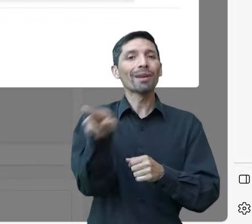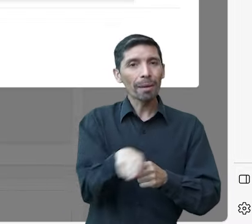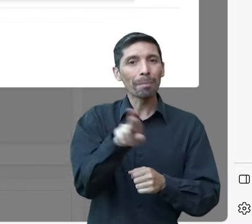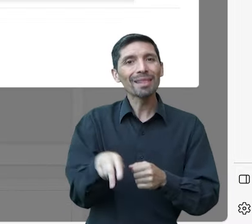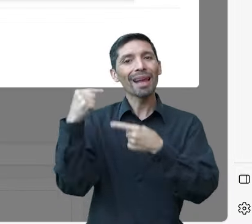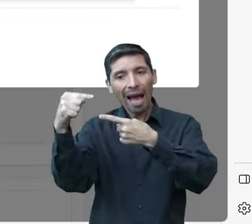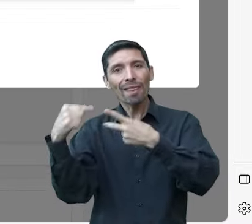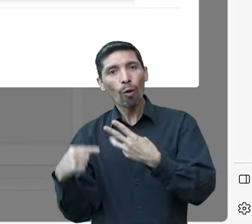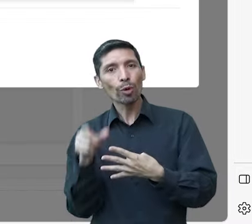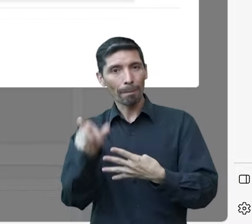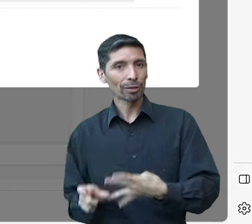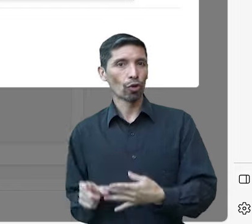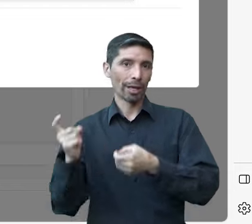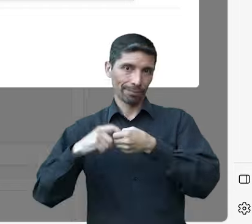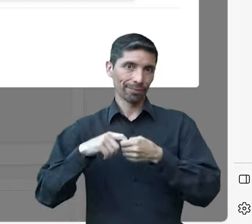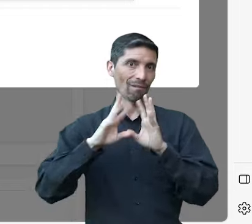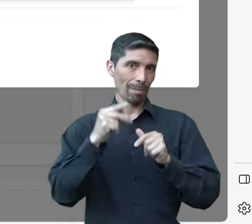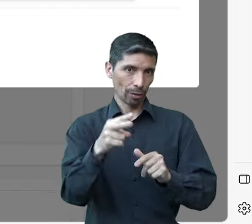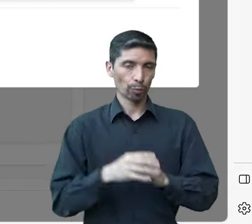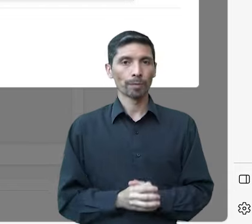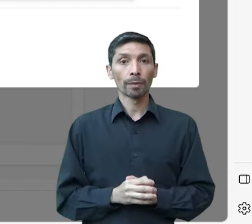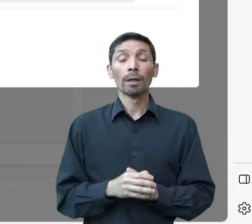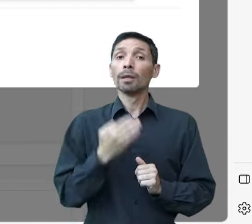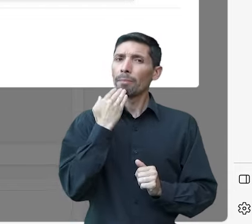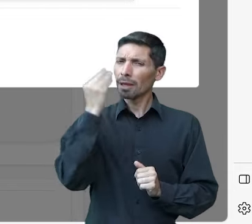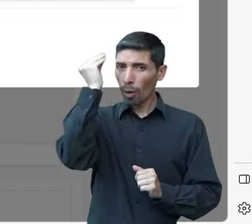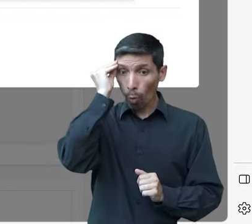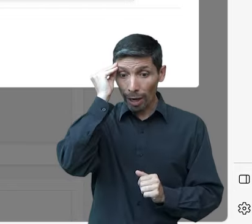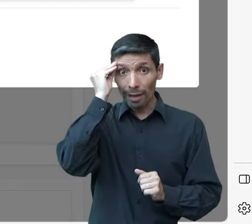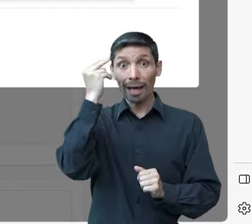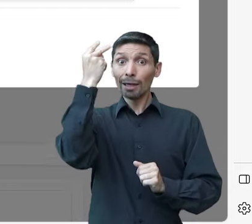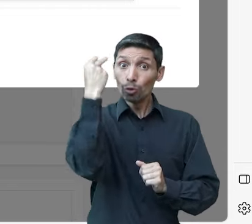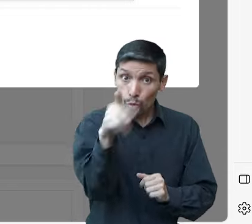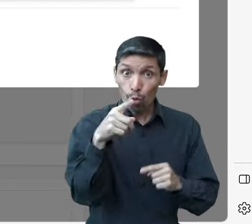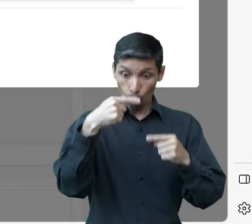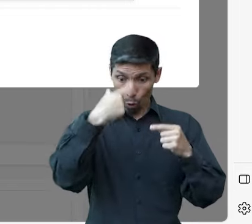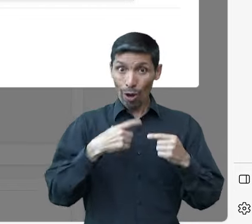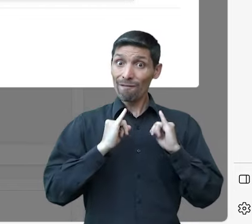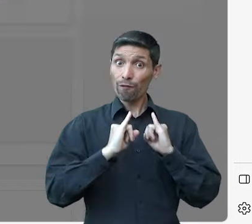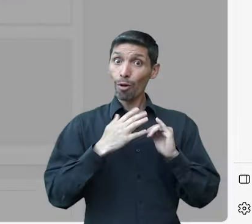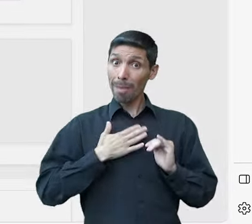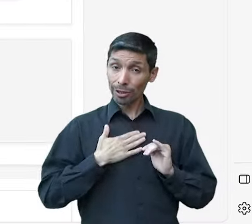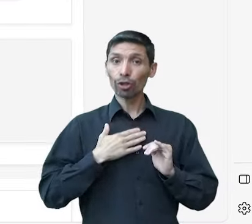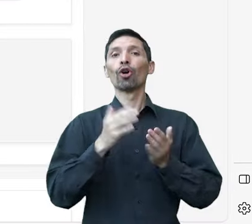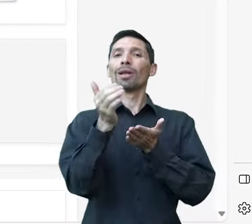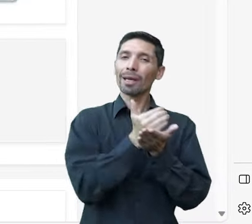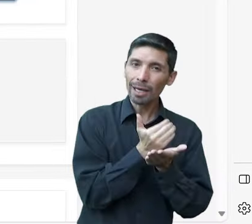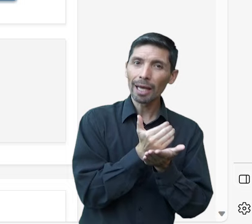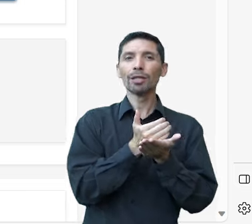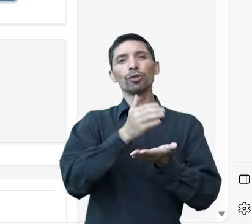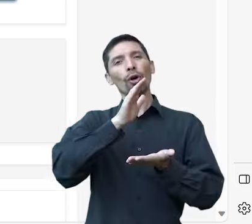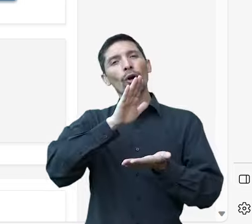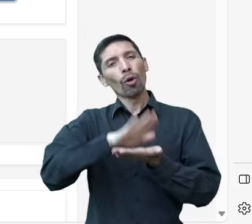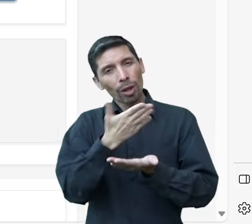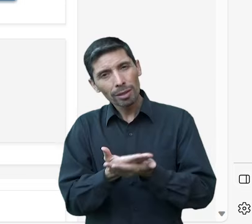la debes repetir para cada una de las personas integrantes de tu hogar. Recuerda que también debes completar tu información de